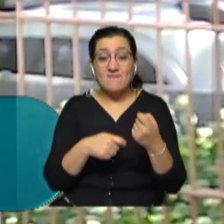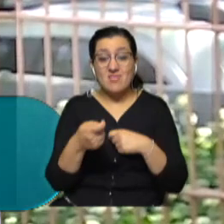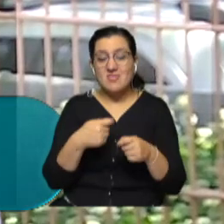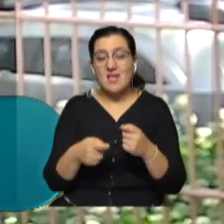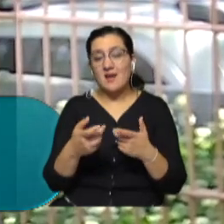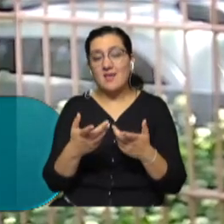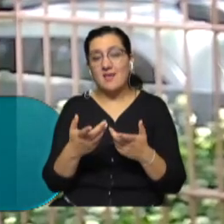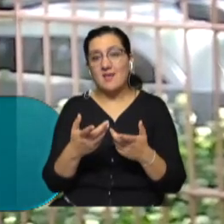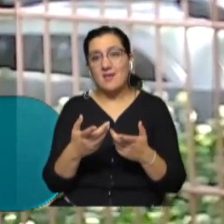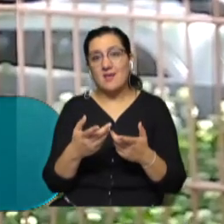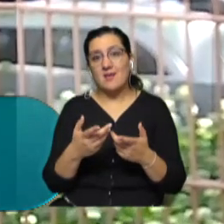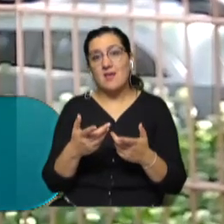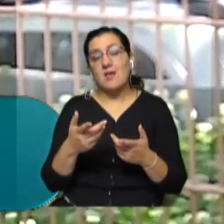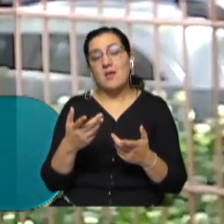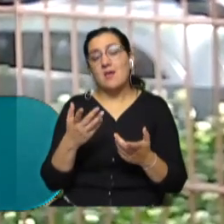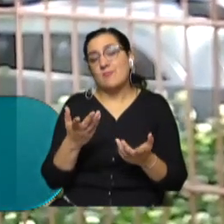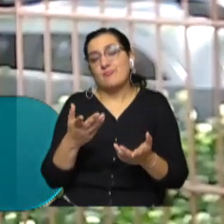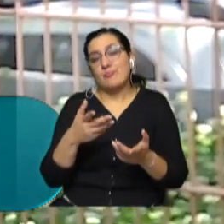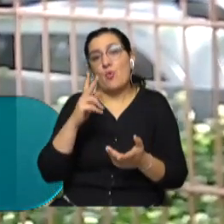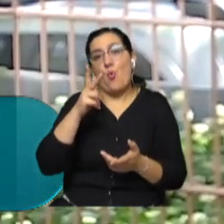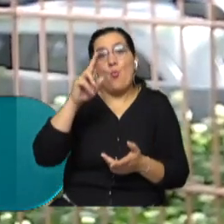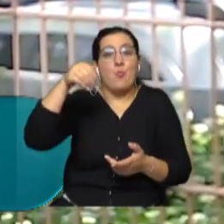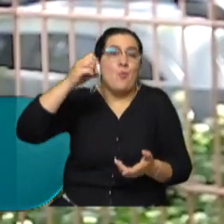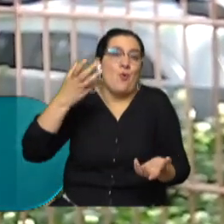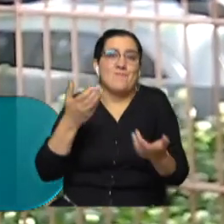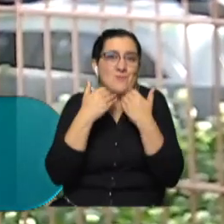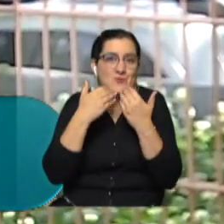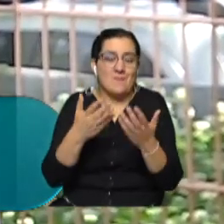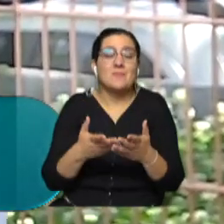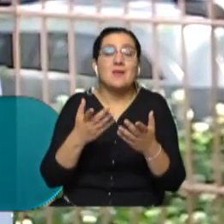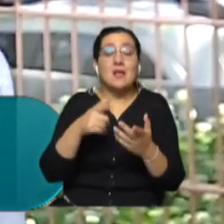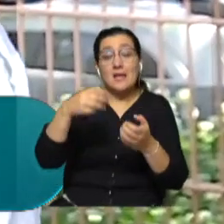humo a quien le está pagando el sueldo? ¿O esto ocurre de verdad que el que